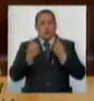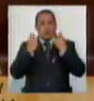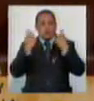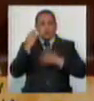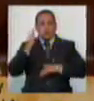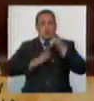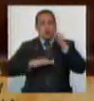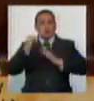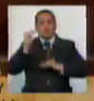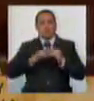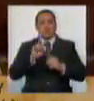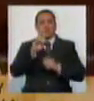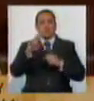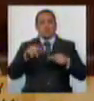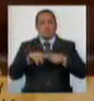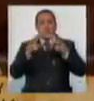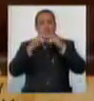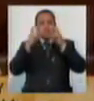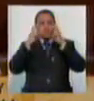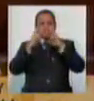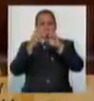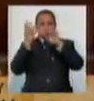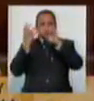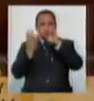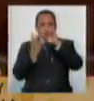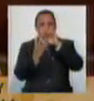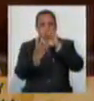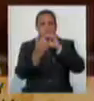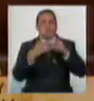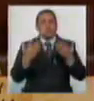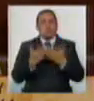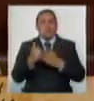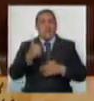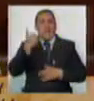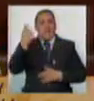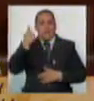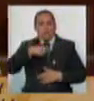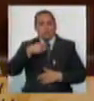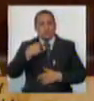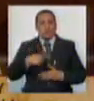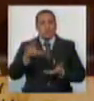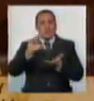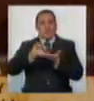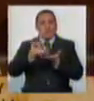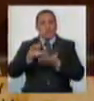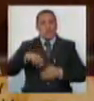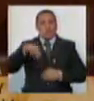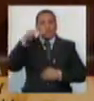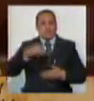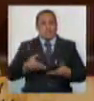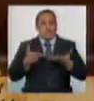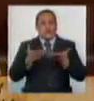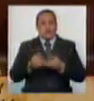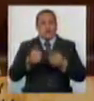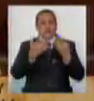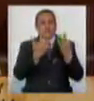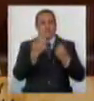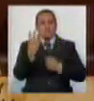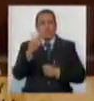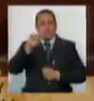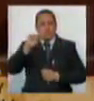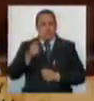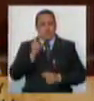la construcción de 2 teleféricos, en El Agustino y en Lima Norte, que beneficiará a 84.000 personas